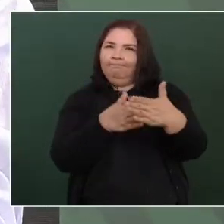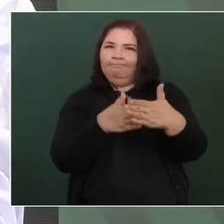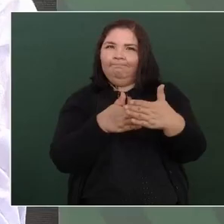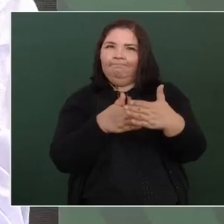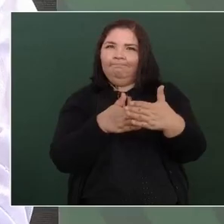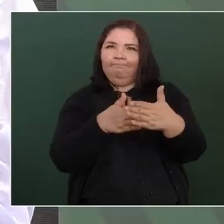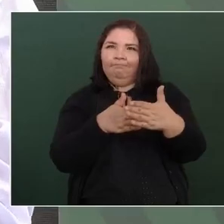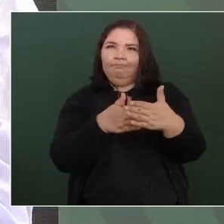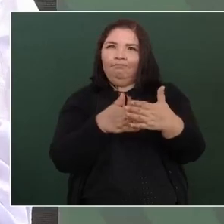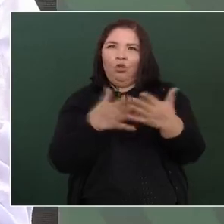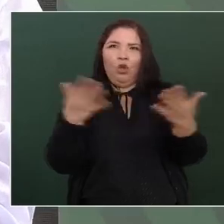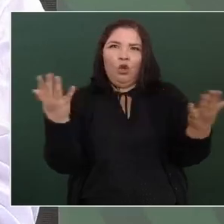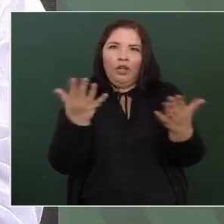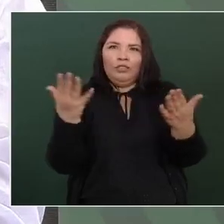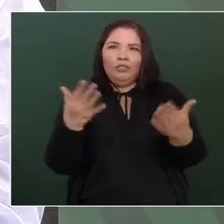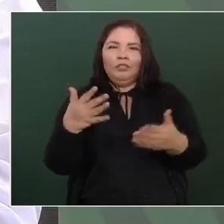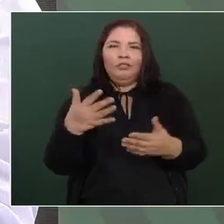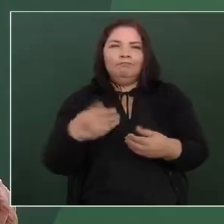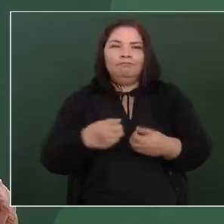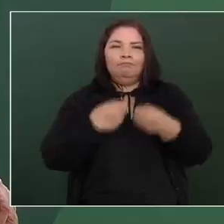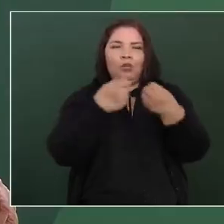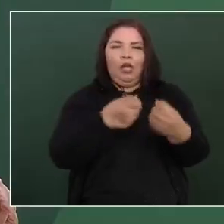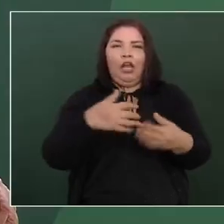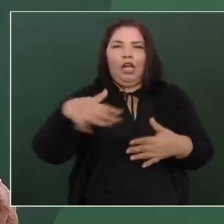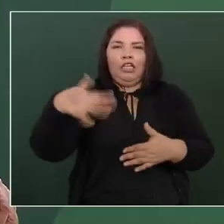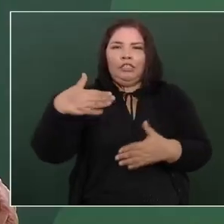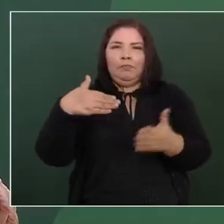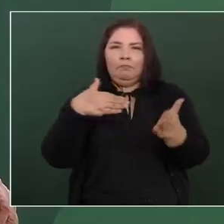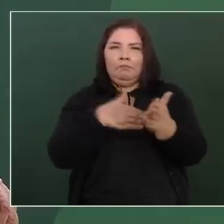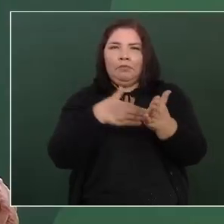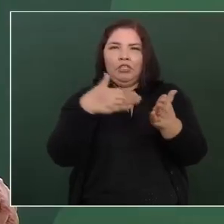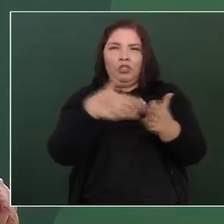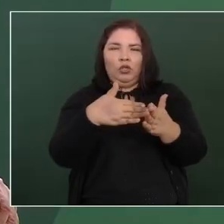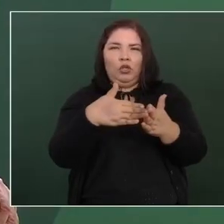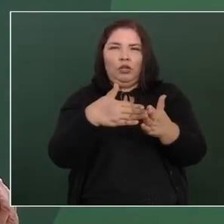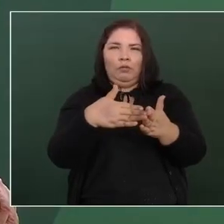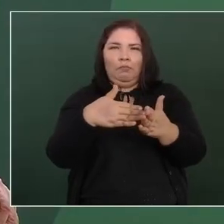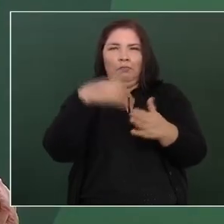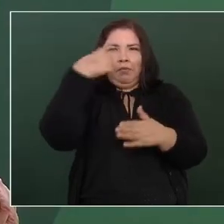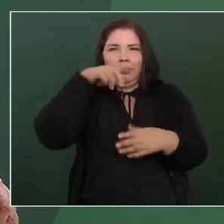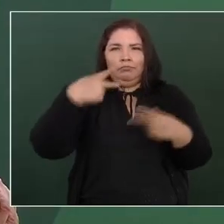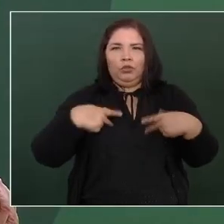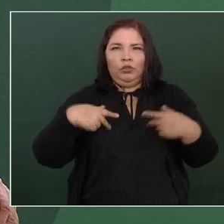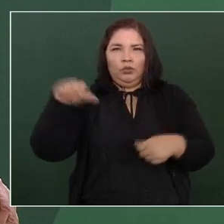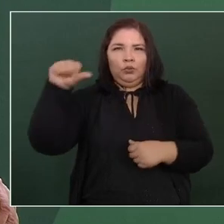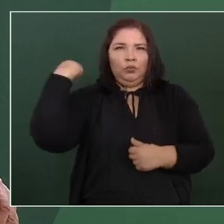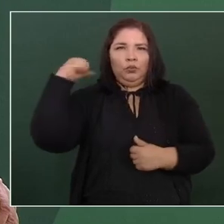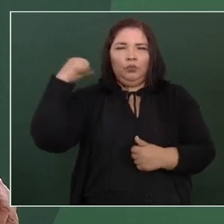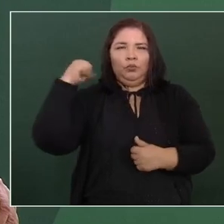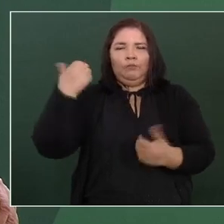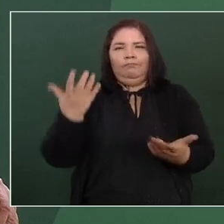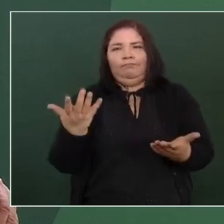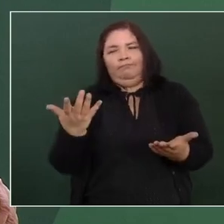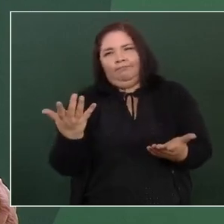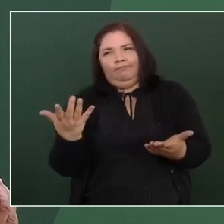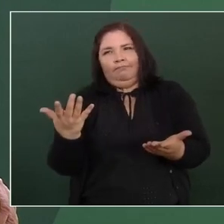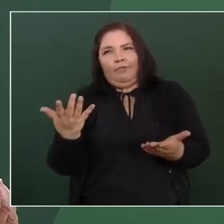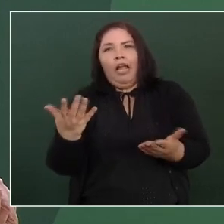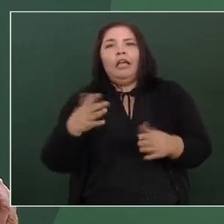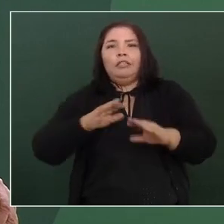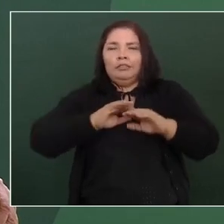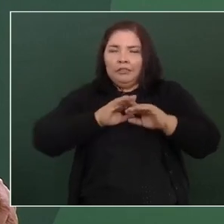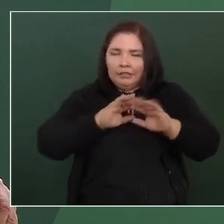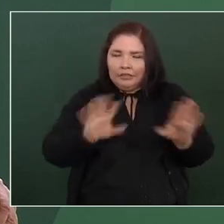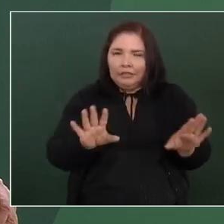entregue los 15 mil millones para los damnificados de Acapulco. Ya me había